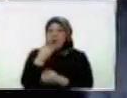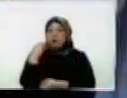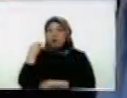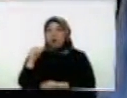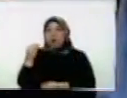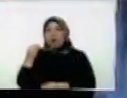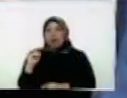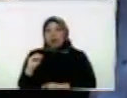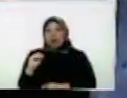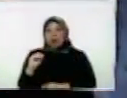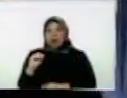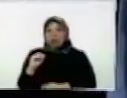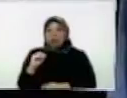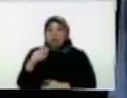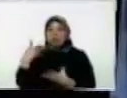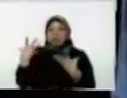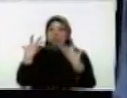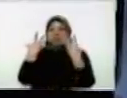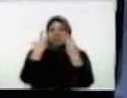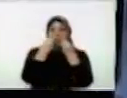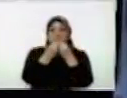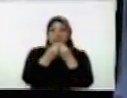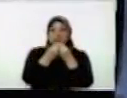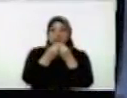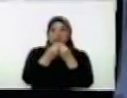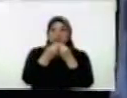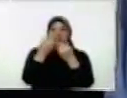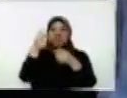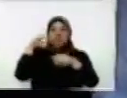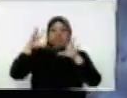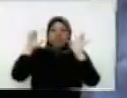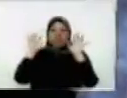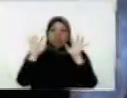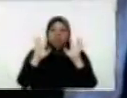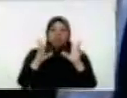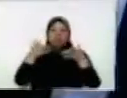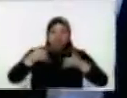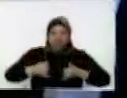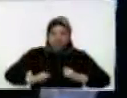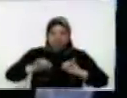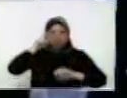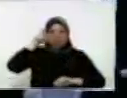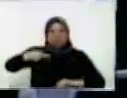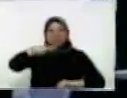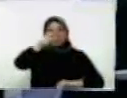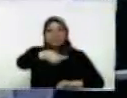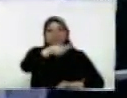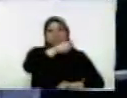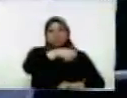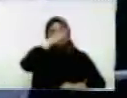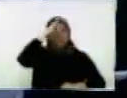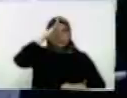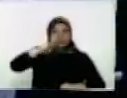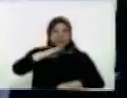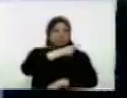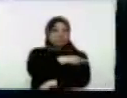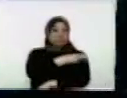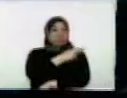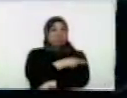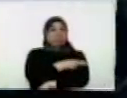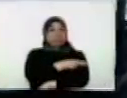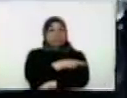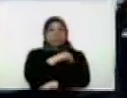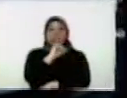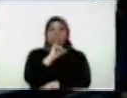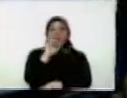oficiales acompañados por las tropas hijas del pueblo, levantamos el fusil una noche y dijimos al Pacto